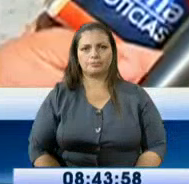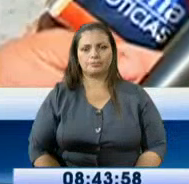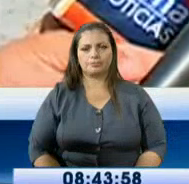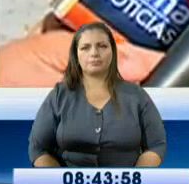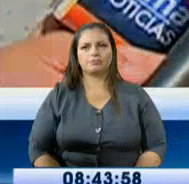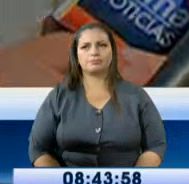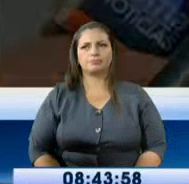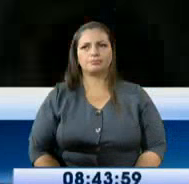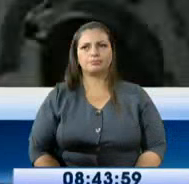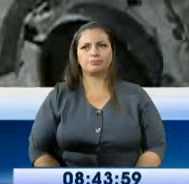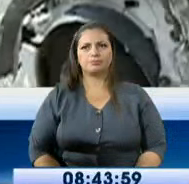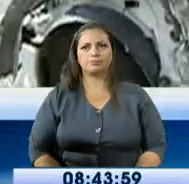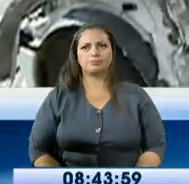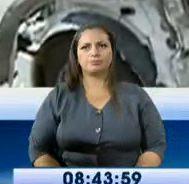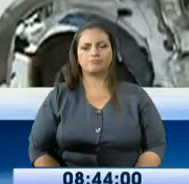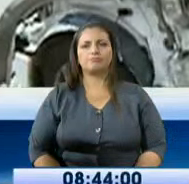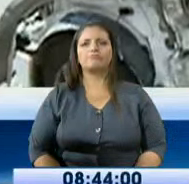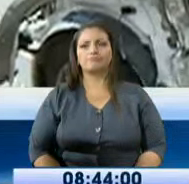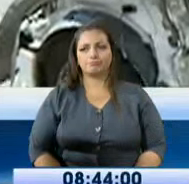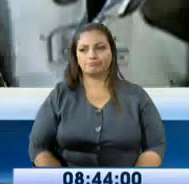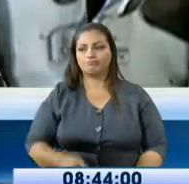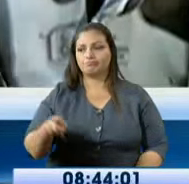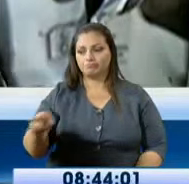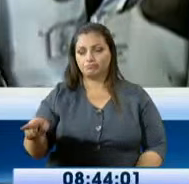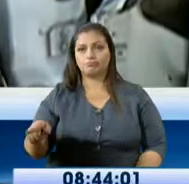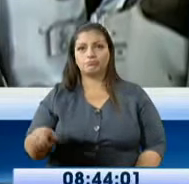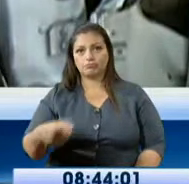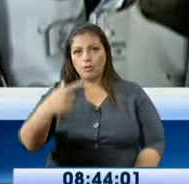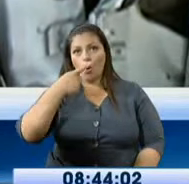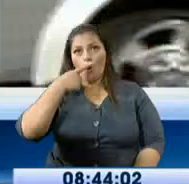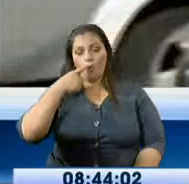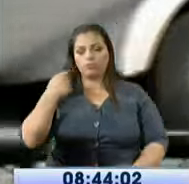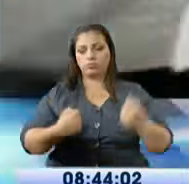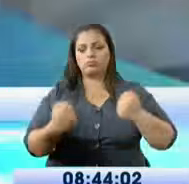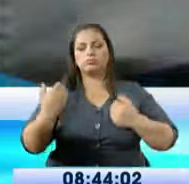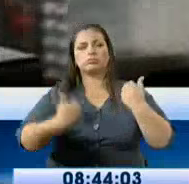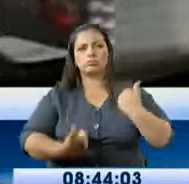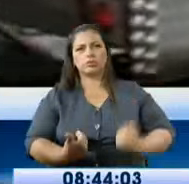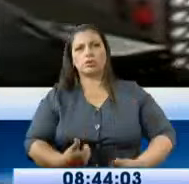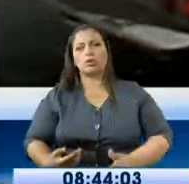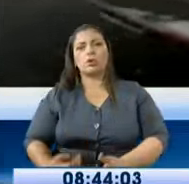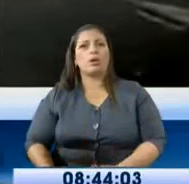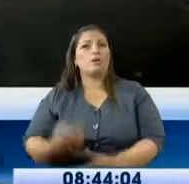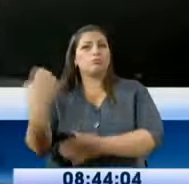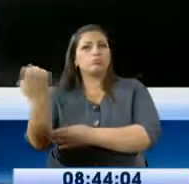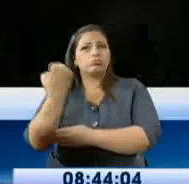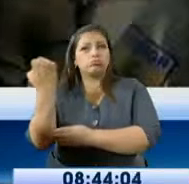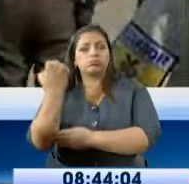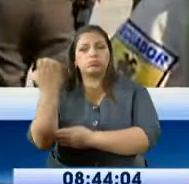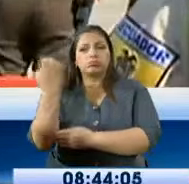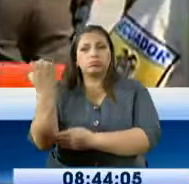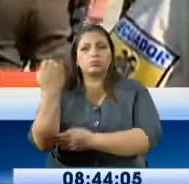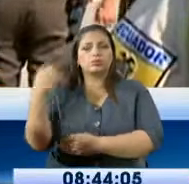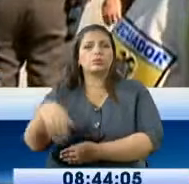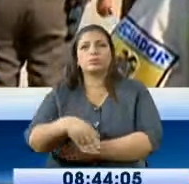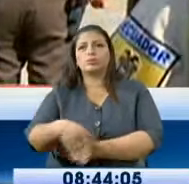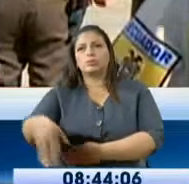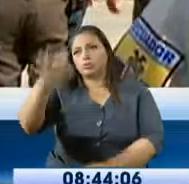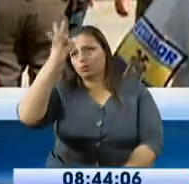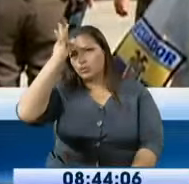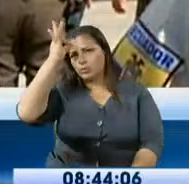de una propiedad privada. De este auto también resultó herido el conductor, que fue trasladado de emergencia a una casa asistencial. Las víctimas, los